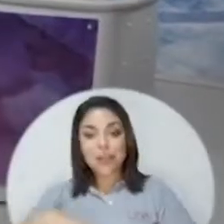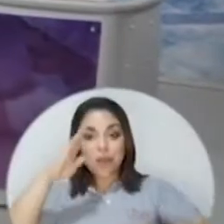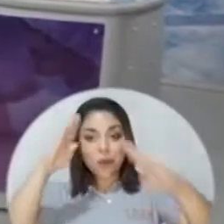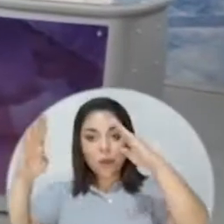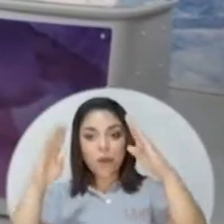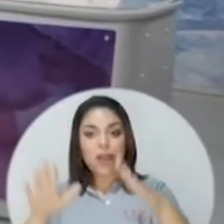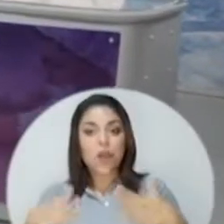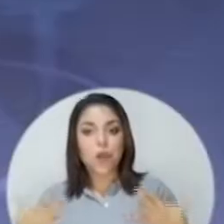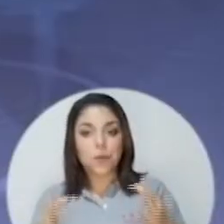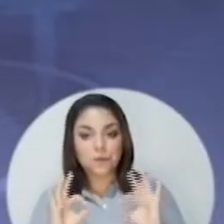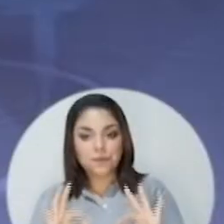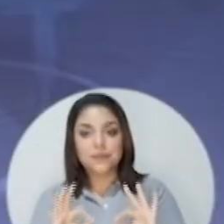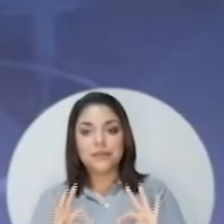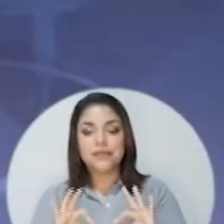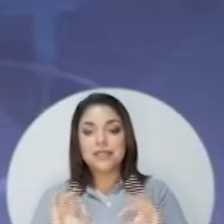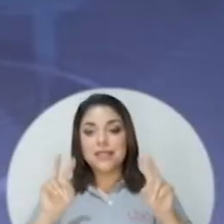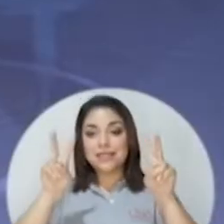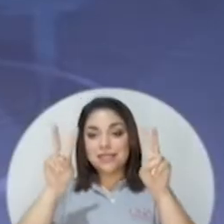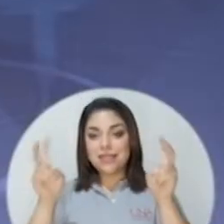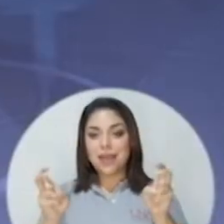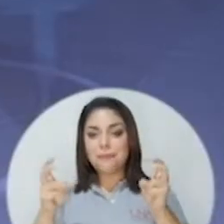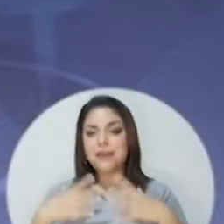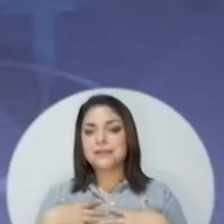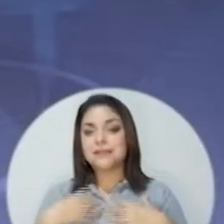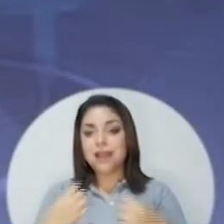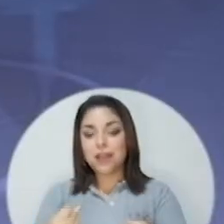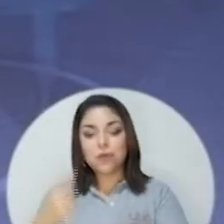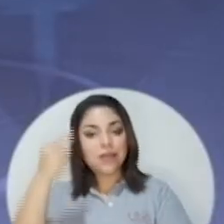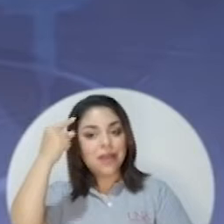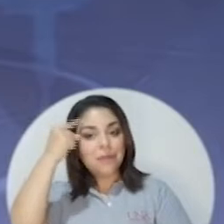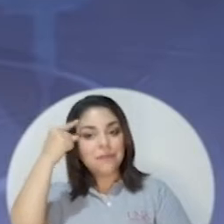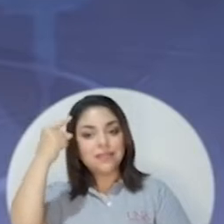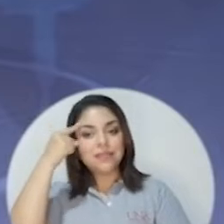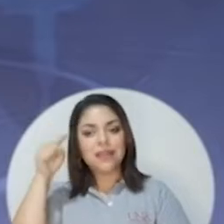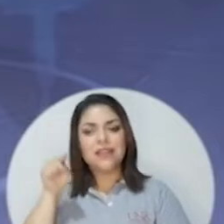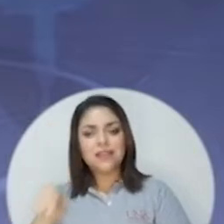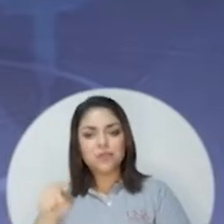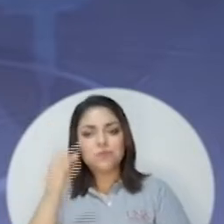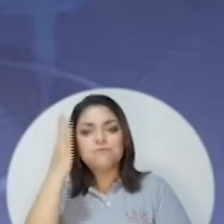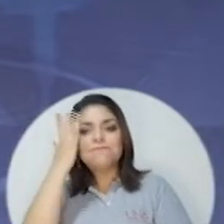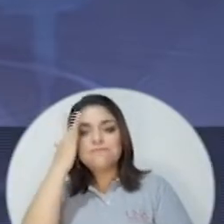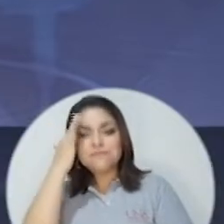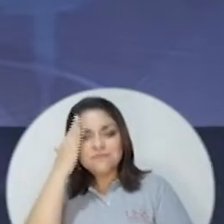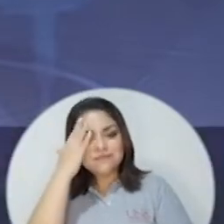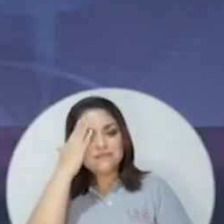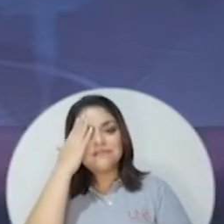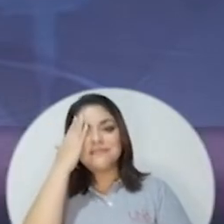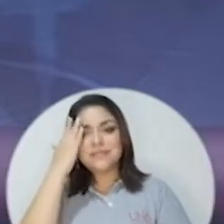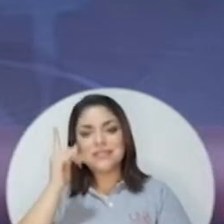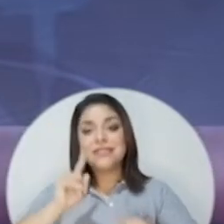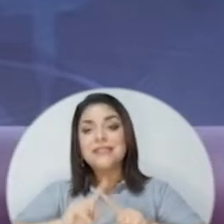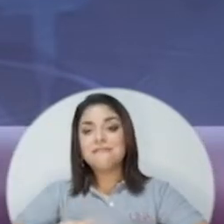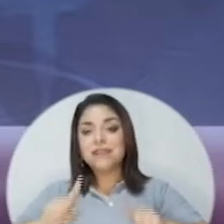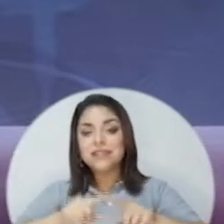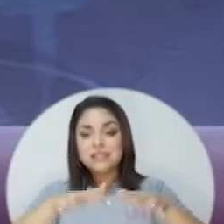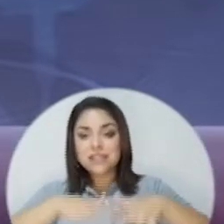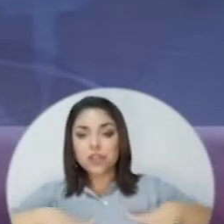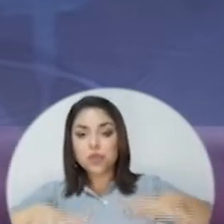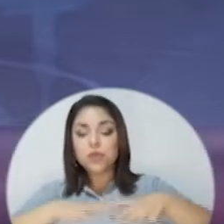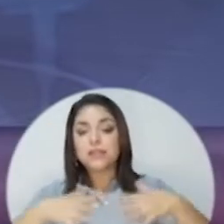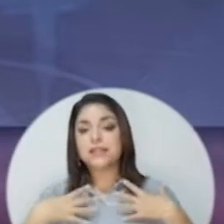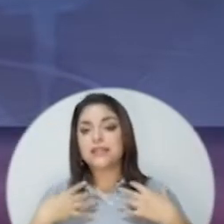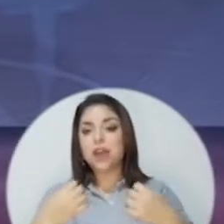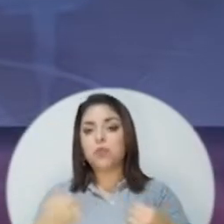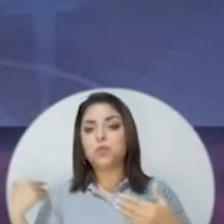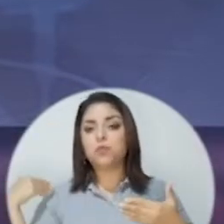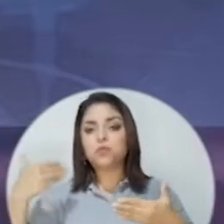Hola, ¿qué tal? El tema de la salud mental ha sido preocupación de los diferentes sectores de salud por mucho tiempo